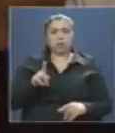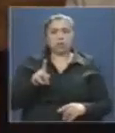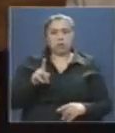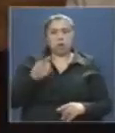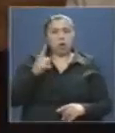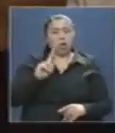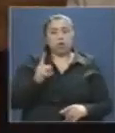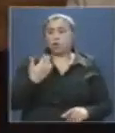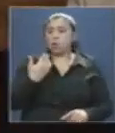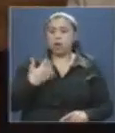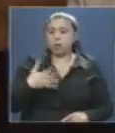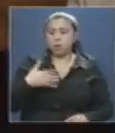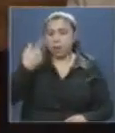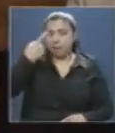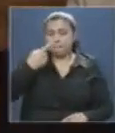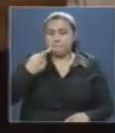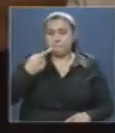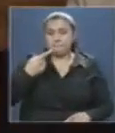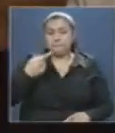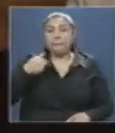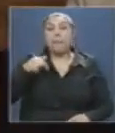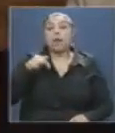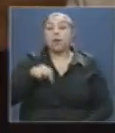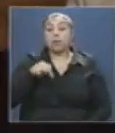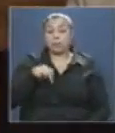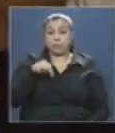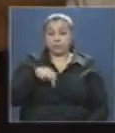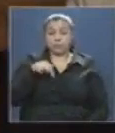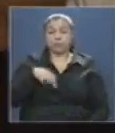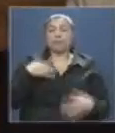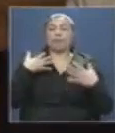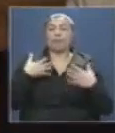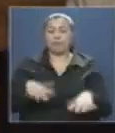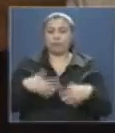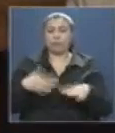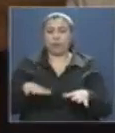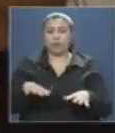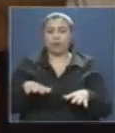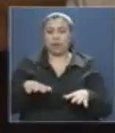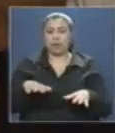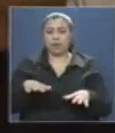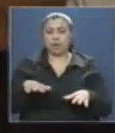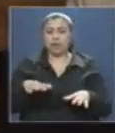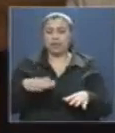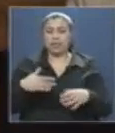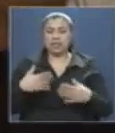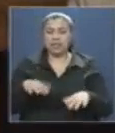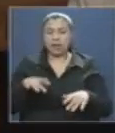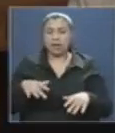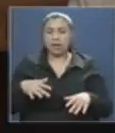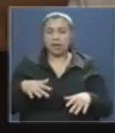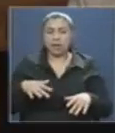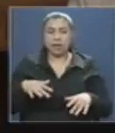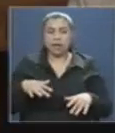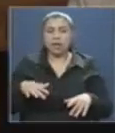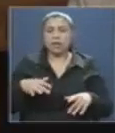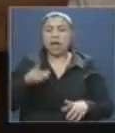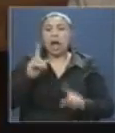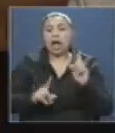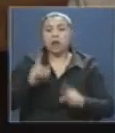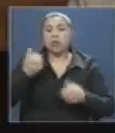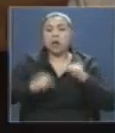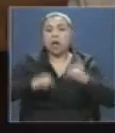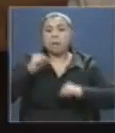de menos. Eso es parte de lo que hoy día ya está completamente extendido y vemos cómo algunas empresas hacen abuso de